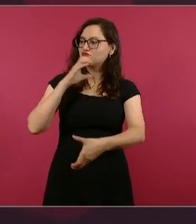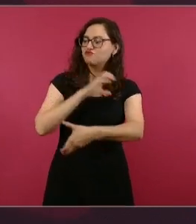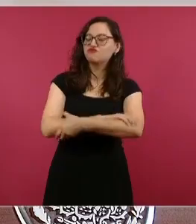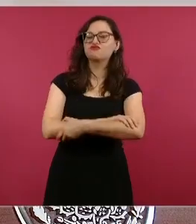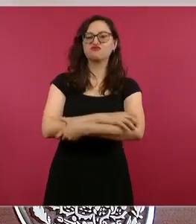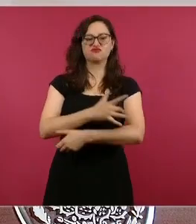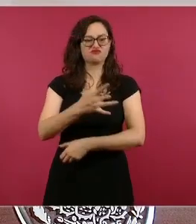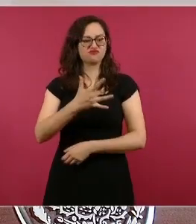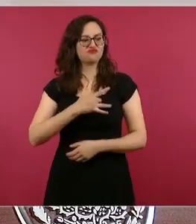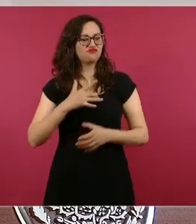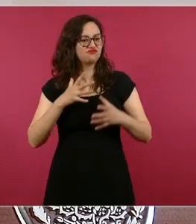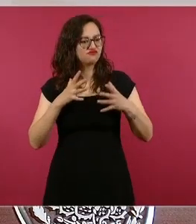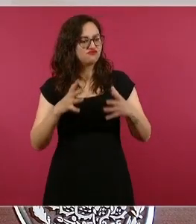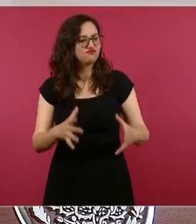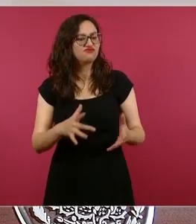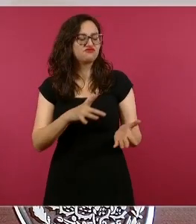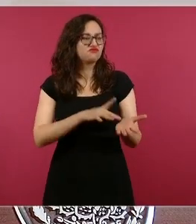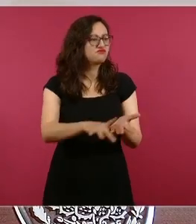solidario.